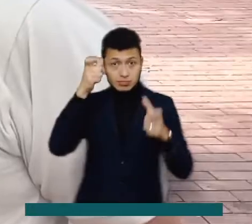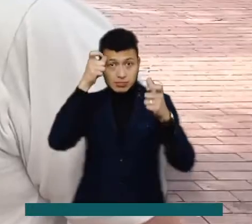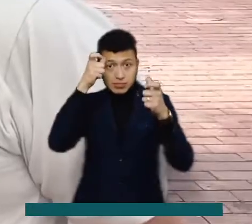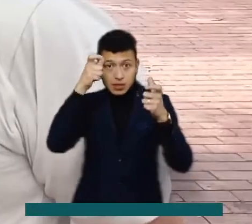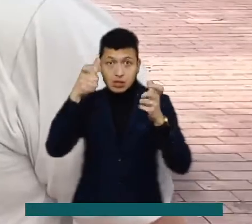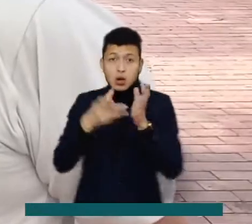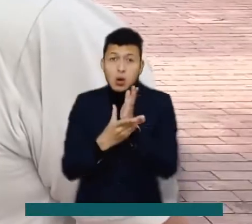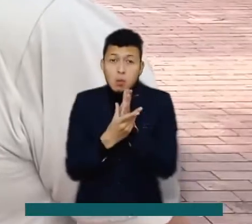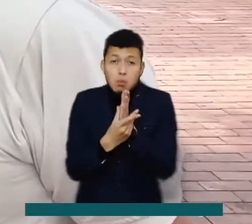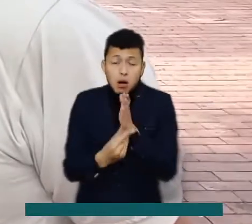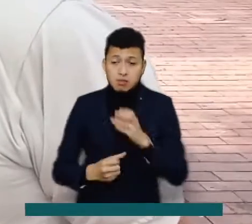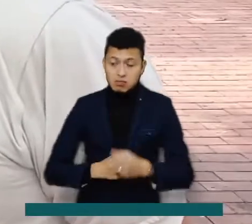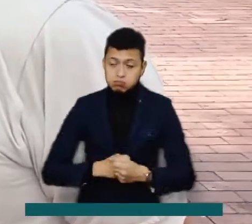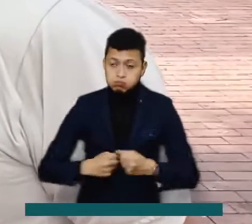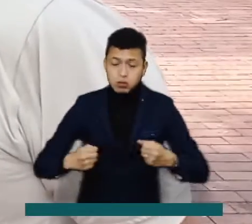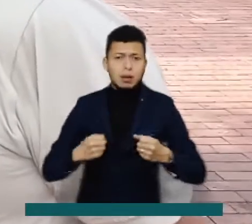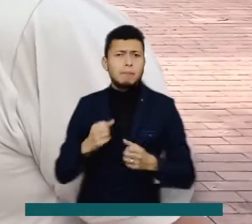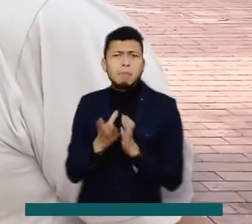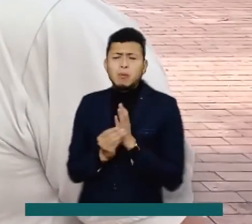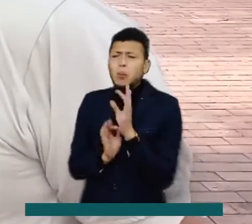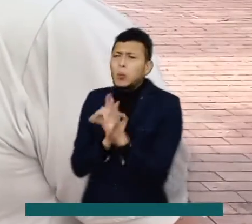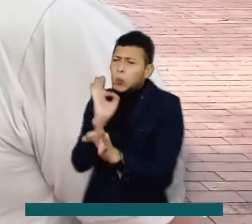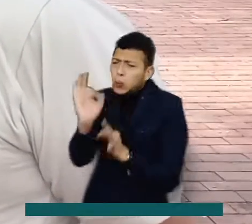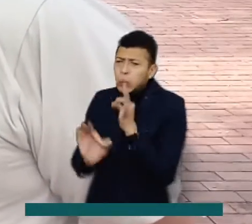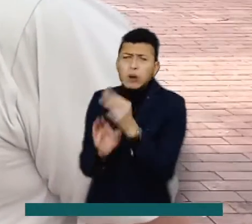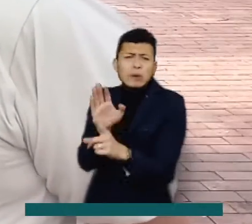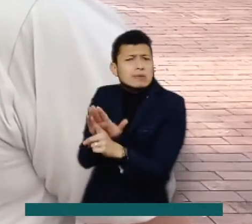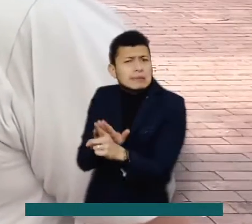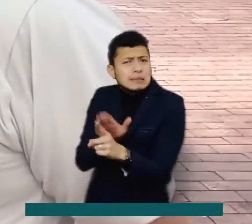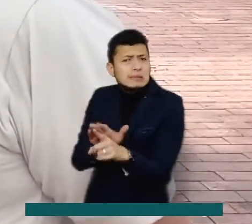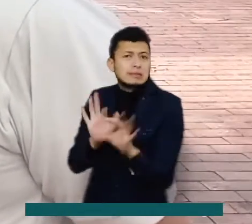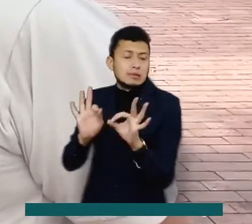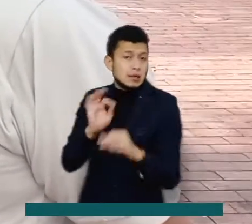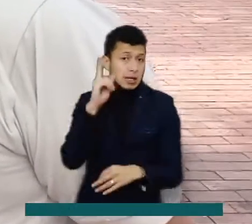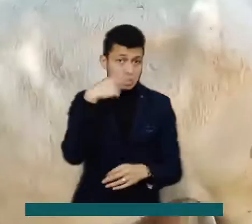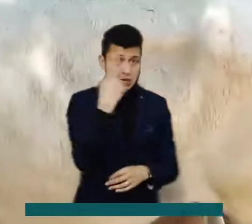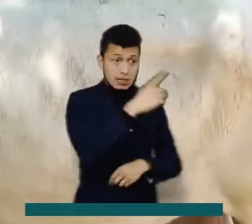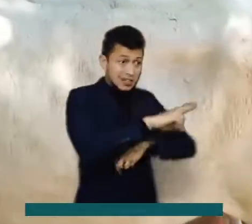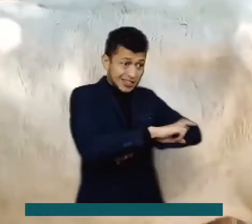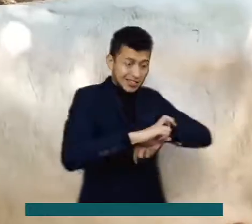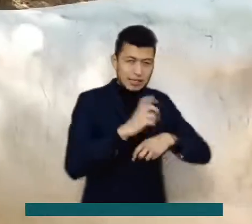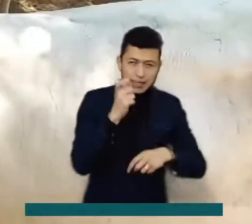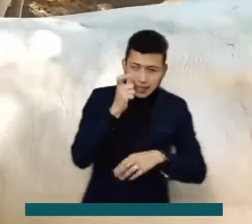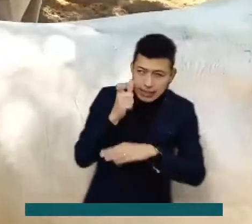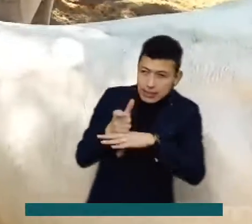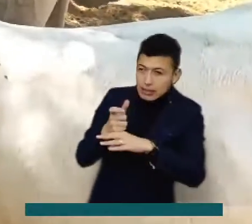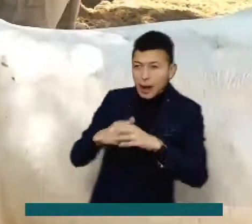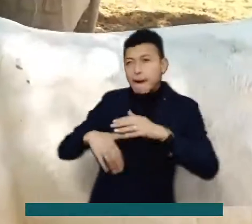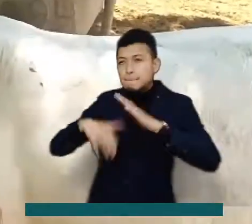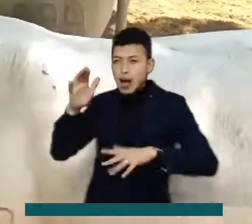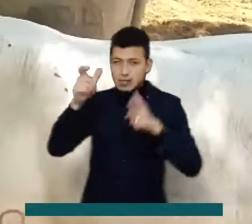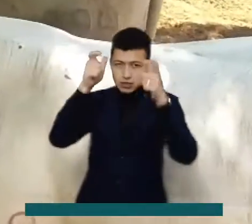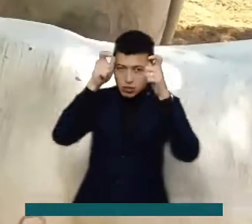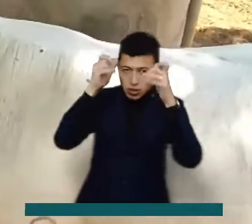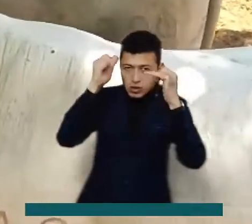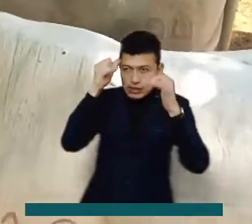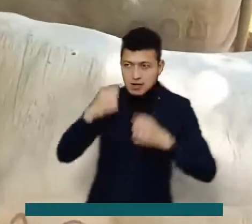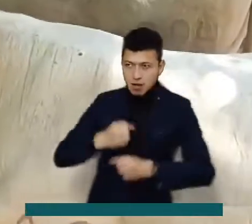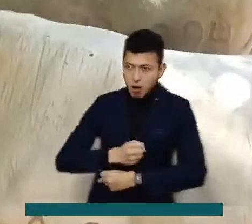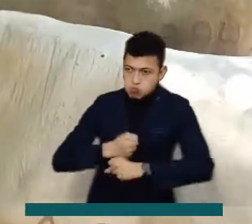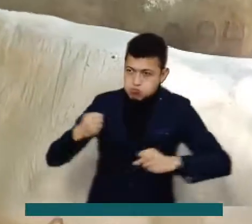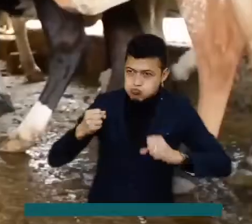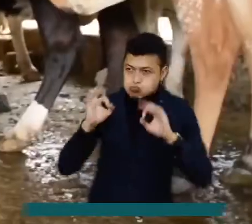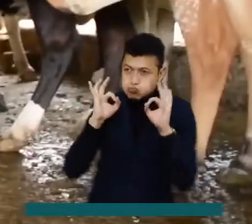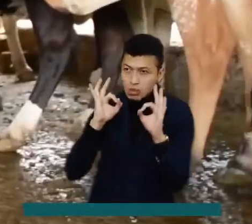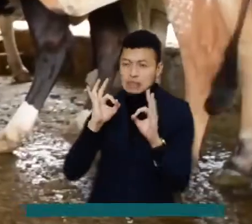la del pobre, porque él la cuida, la toñequea, y normalmente estos delincuentes siempre van detrás de la vaca o el toro gordo.